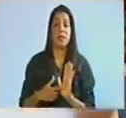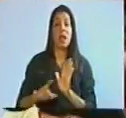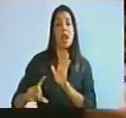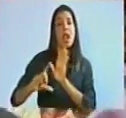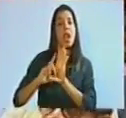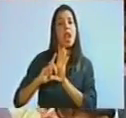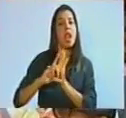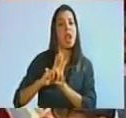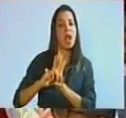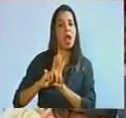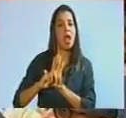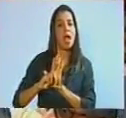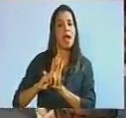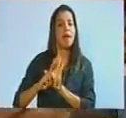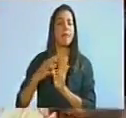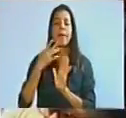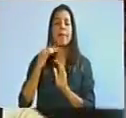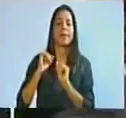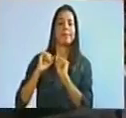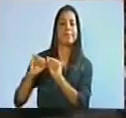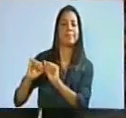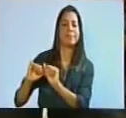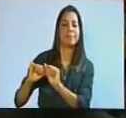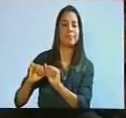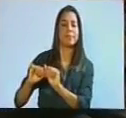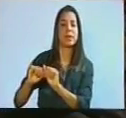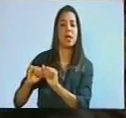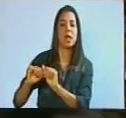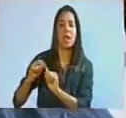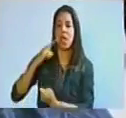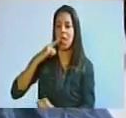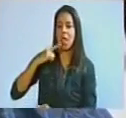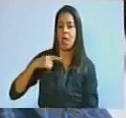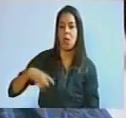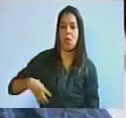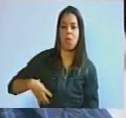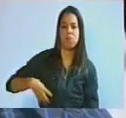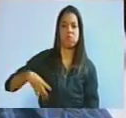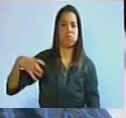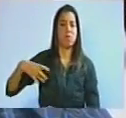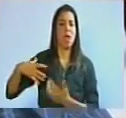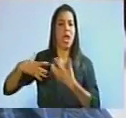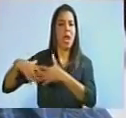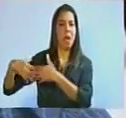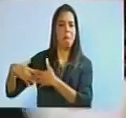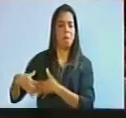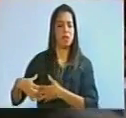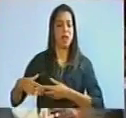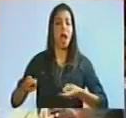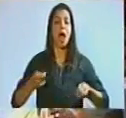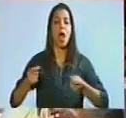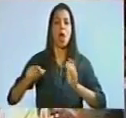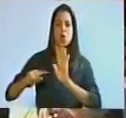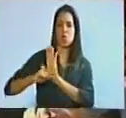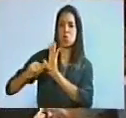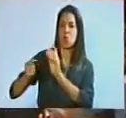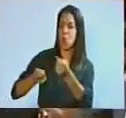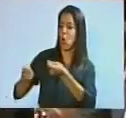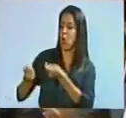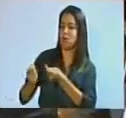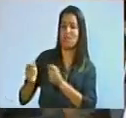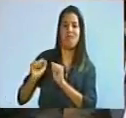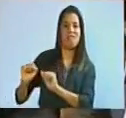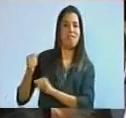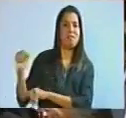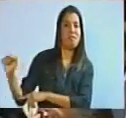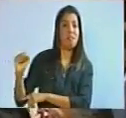visión voluntarista del control de precios, que sería absolutamente